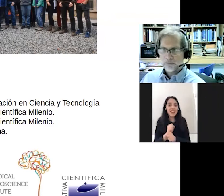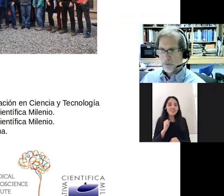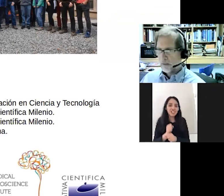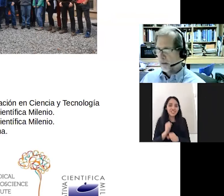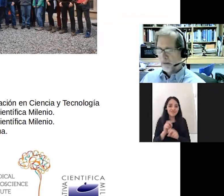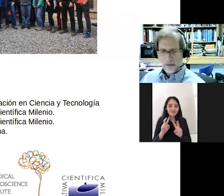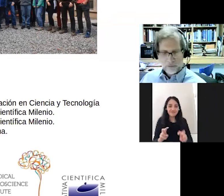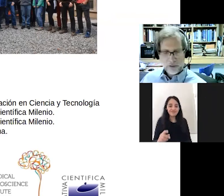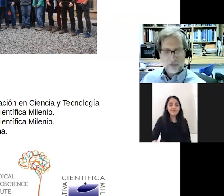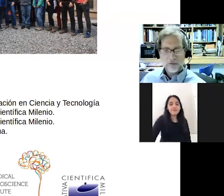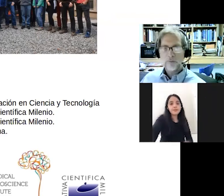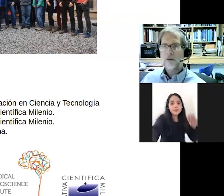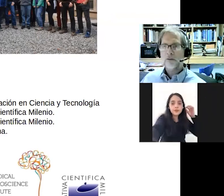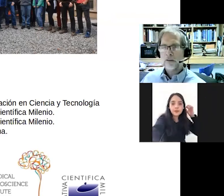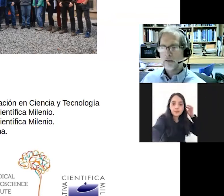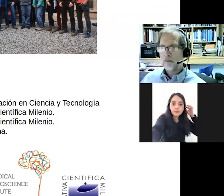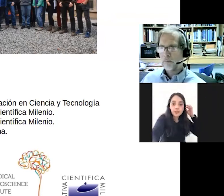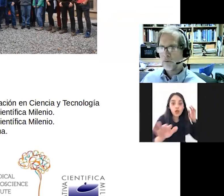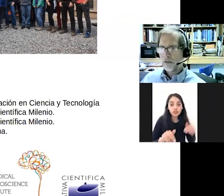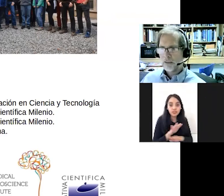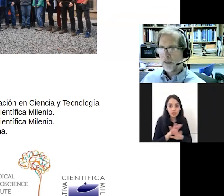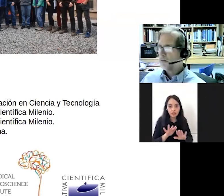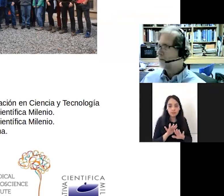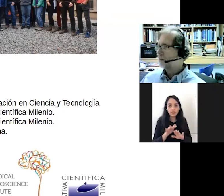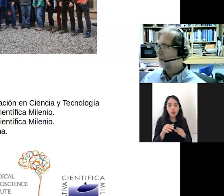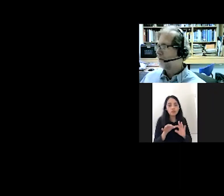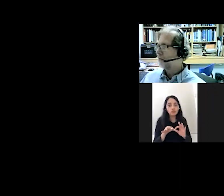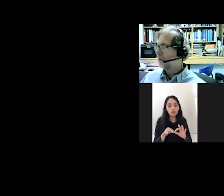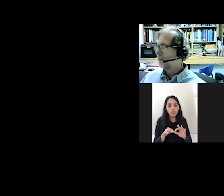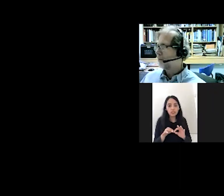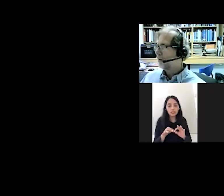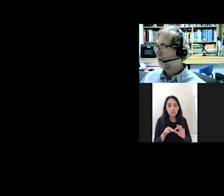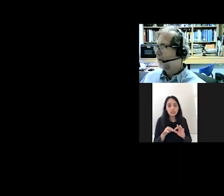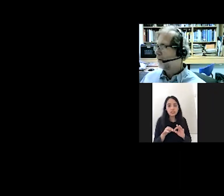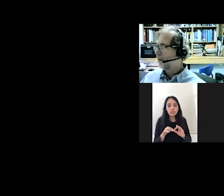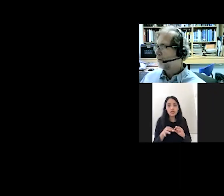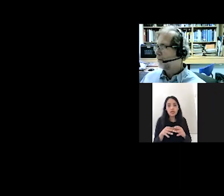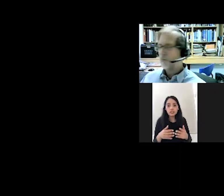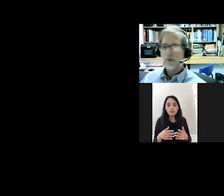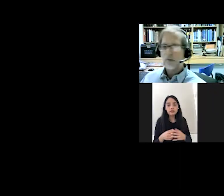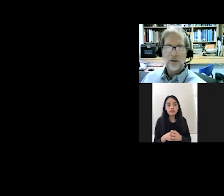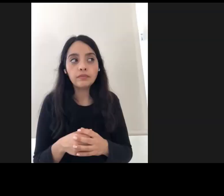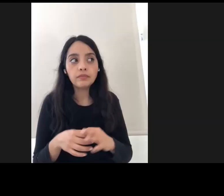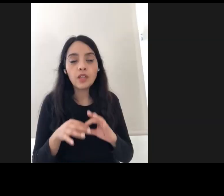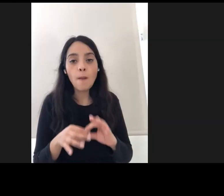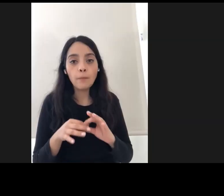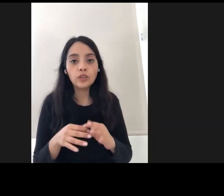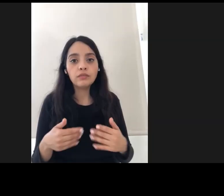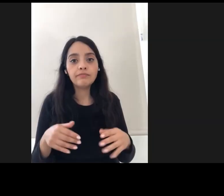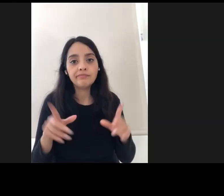trabajo. Y con esto termino. Muchas gracias y termino de compartir.